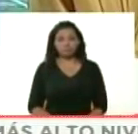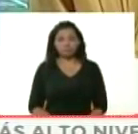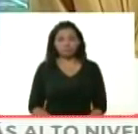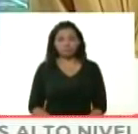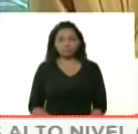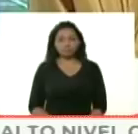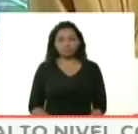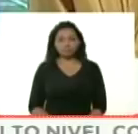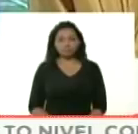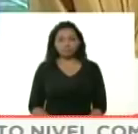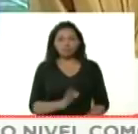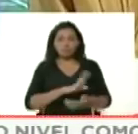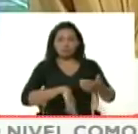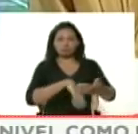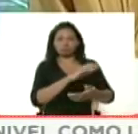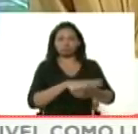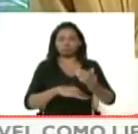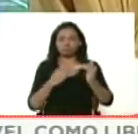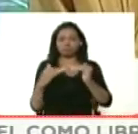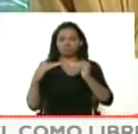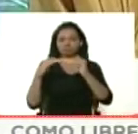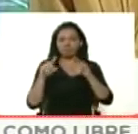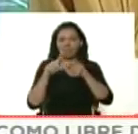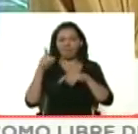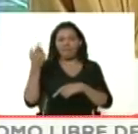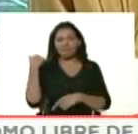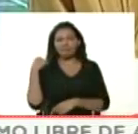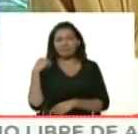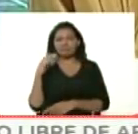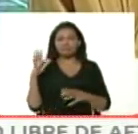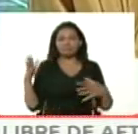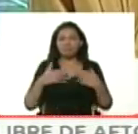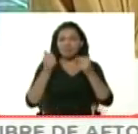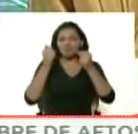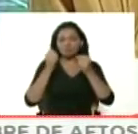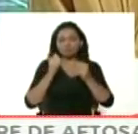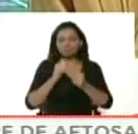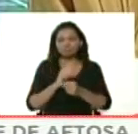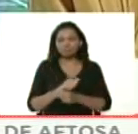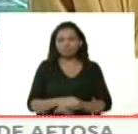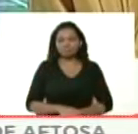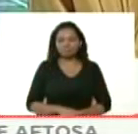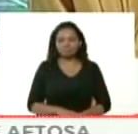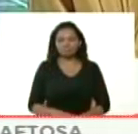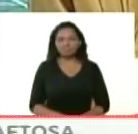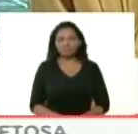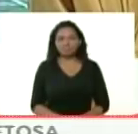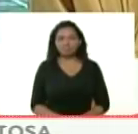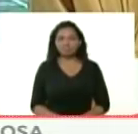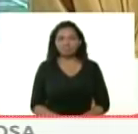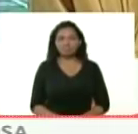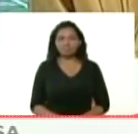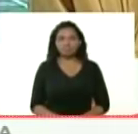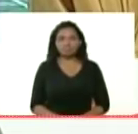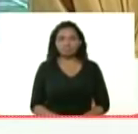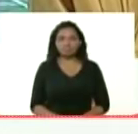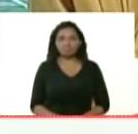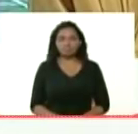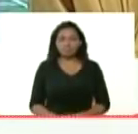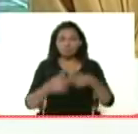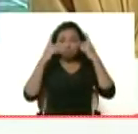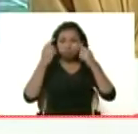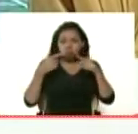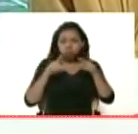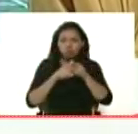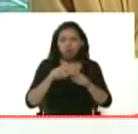Y Barcelona empató ayer. Se salvó, pues, con el Napoli. En las Grandes Ligas también es así. A